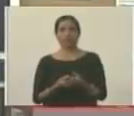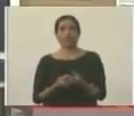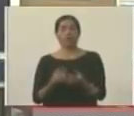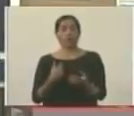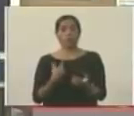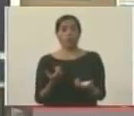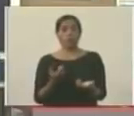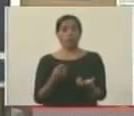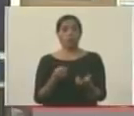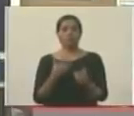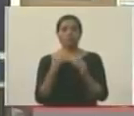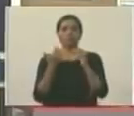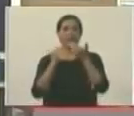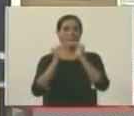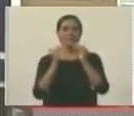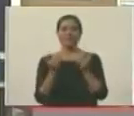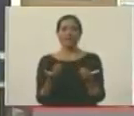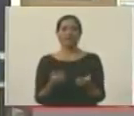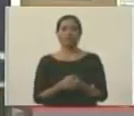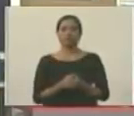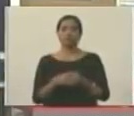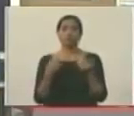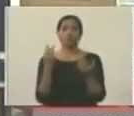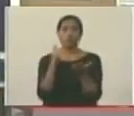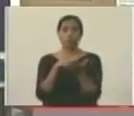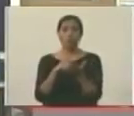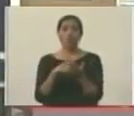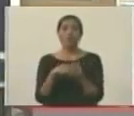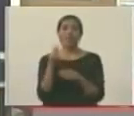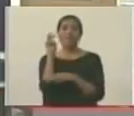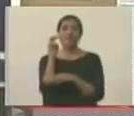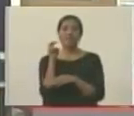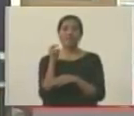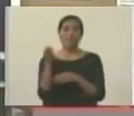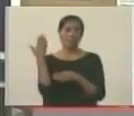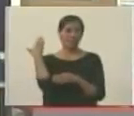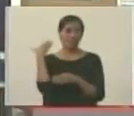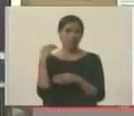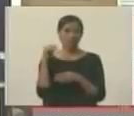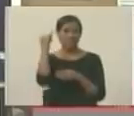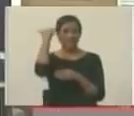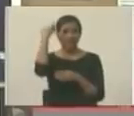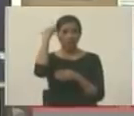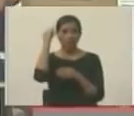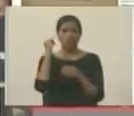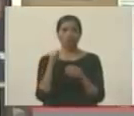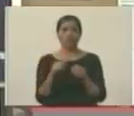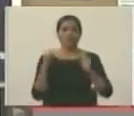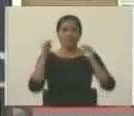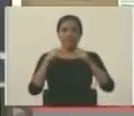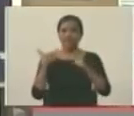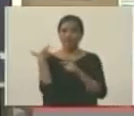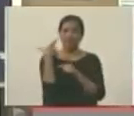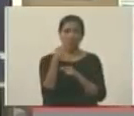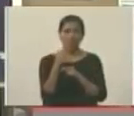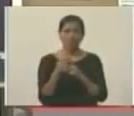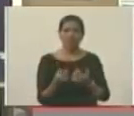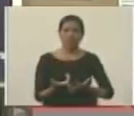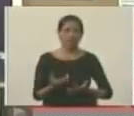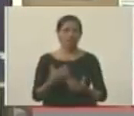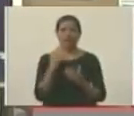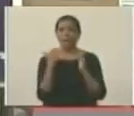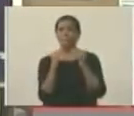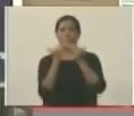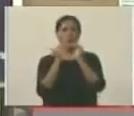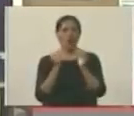ahí con la moral a millón. Yo estuve el viernes pasado aquí en Yaracuy, presidente, y de aquí salí, bueno, a dar la batalla donde sea, con la moral a millón, porque